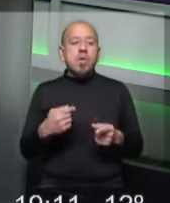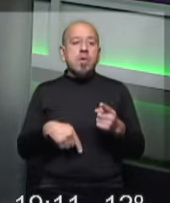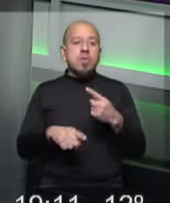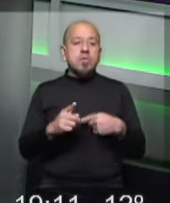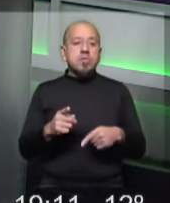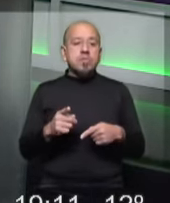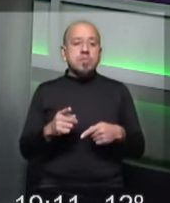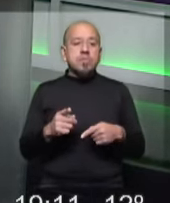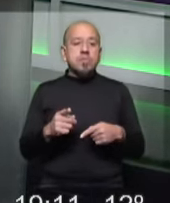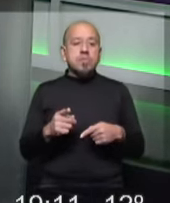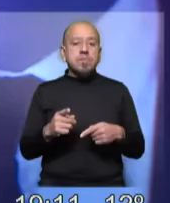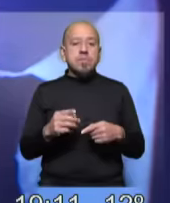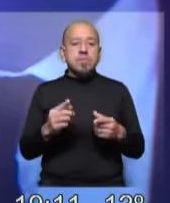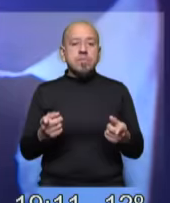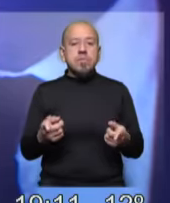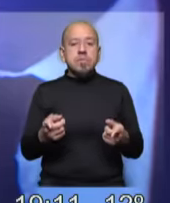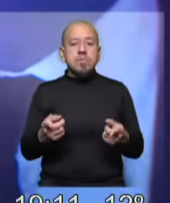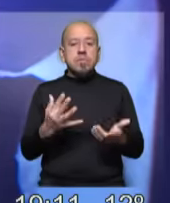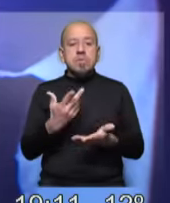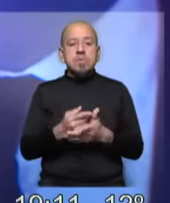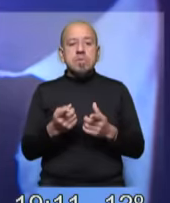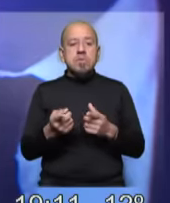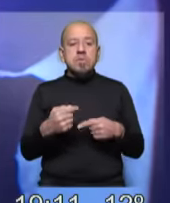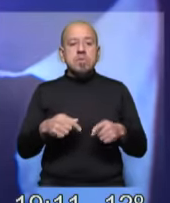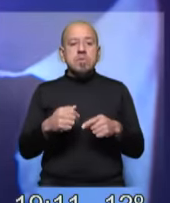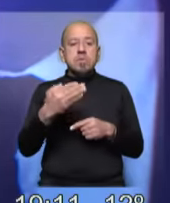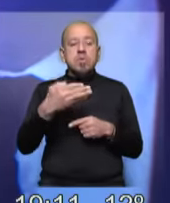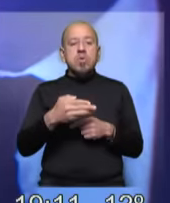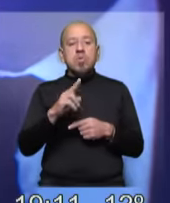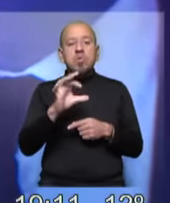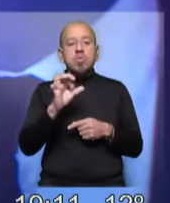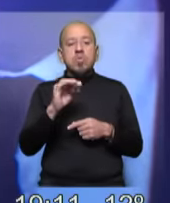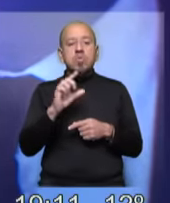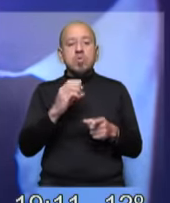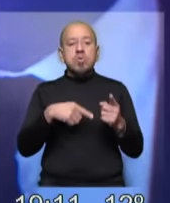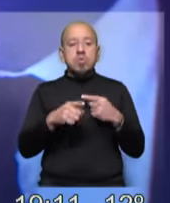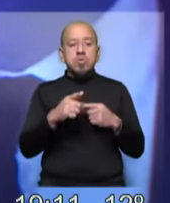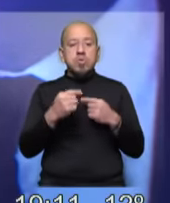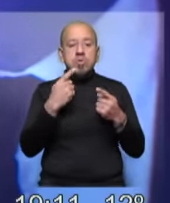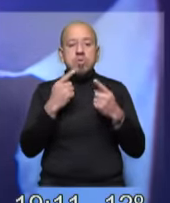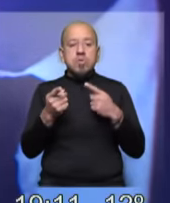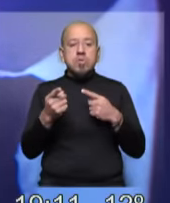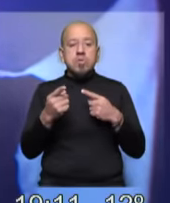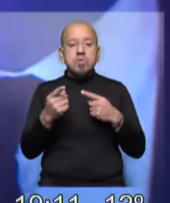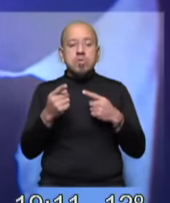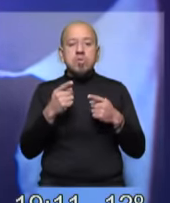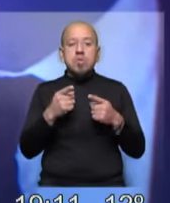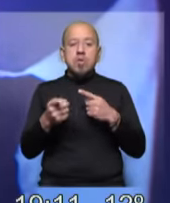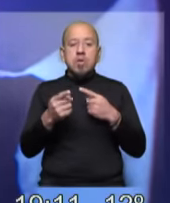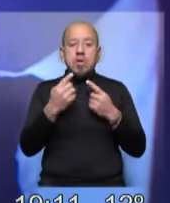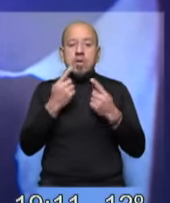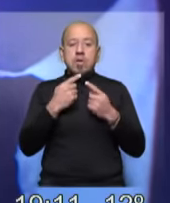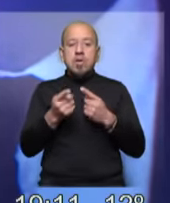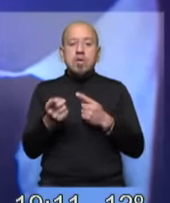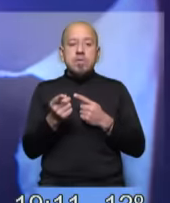estos audios de grabaciones de llamadas entre ella y Francisco Bustillo, con una conversación en particular, que es su conversación